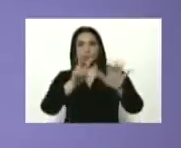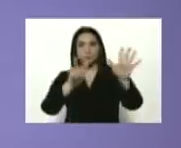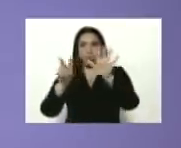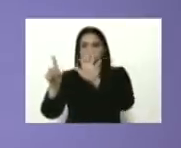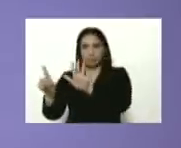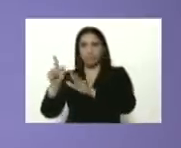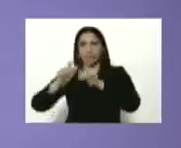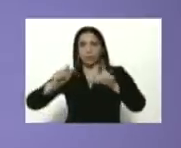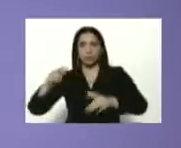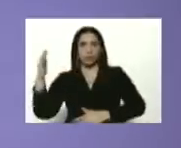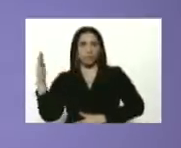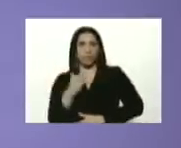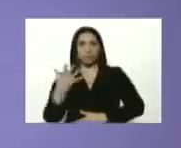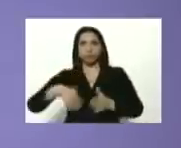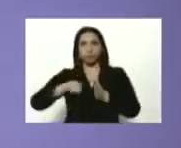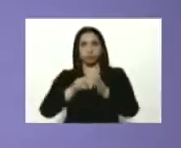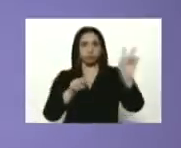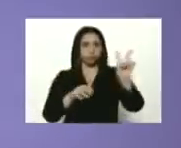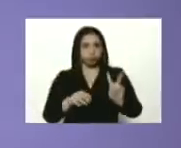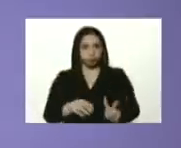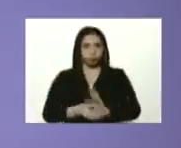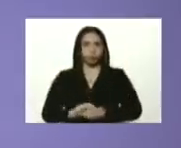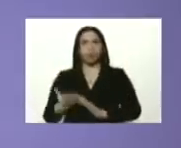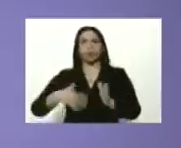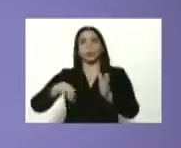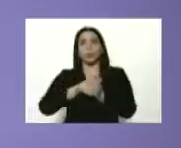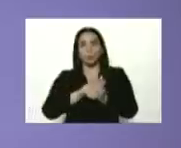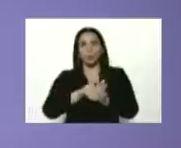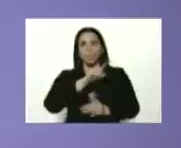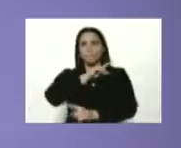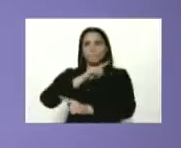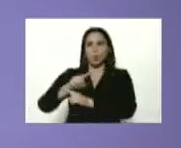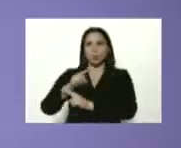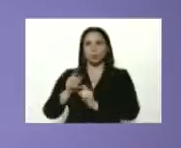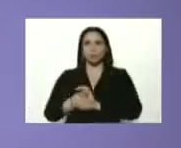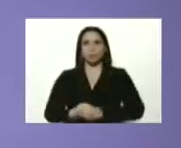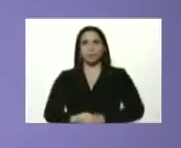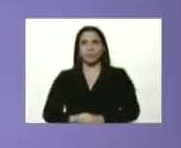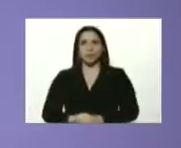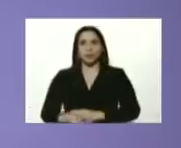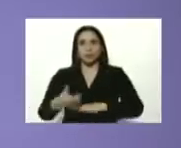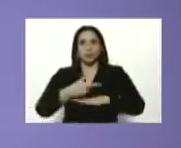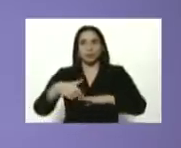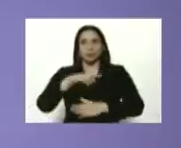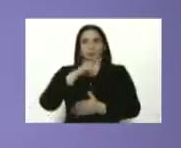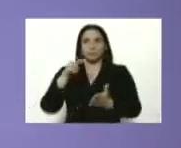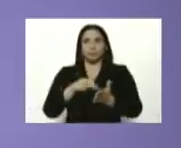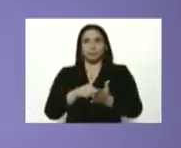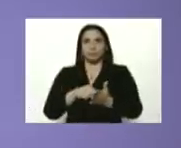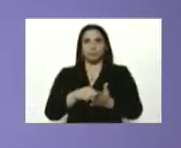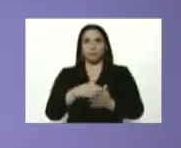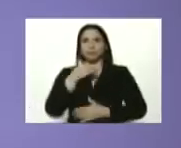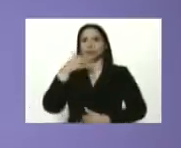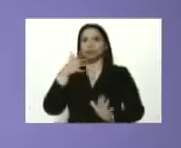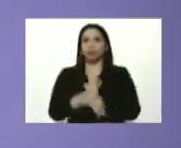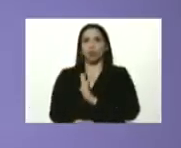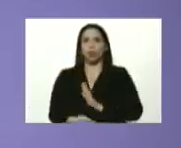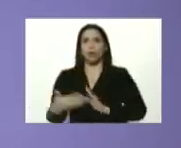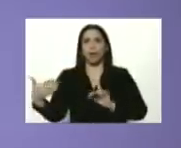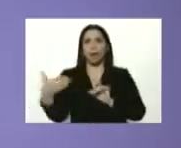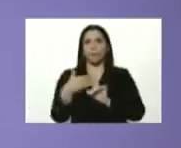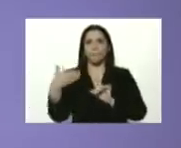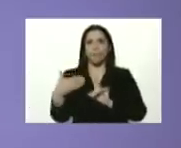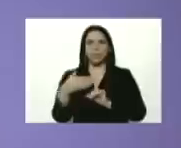56.276 connacionales han retornado al país. Se reitera la denuncia del Ejecutivo Nacional acerca de la amenaza que representa